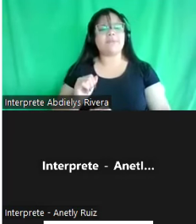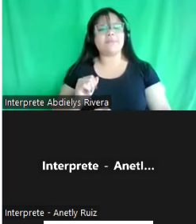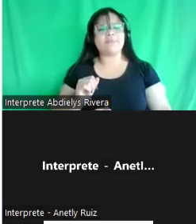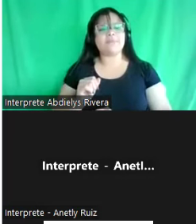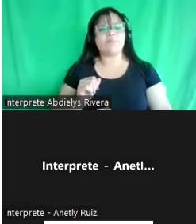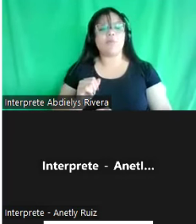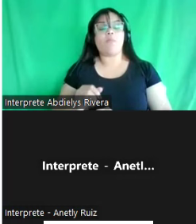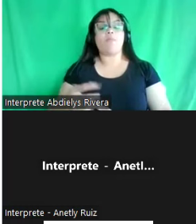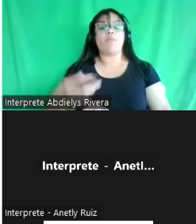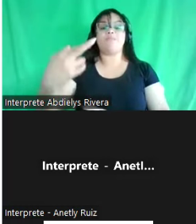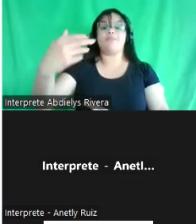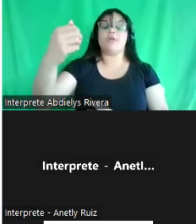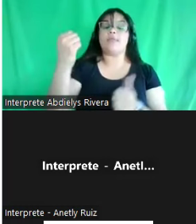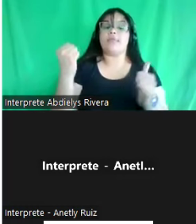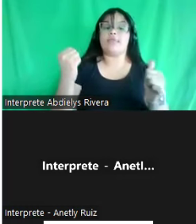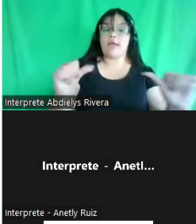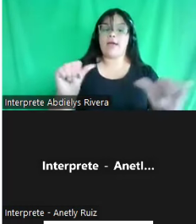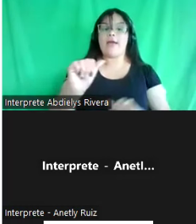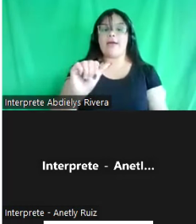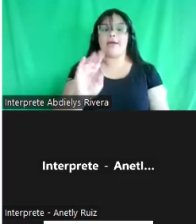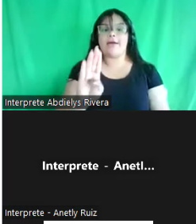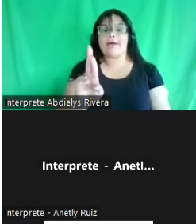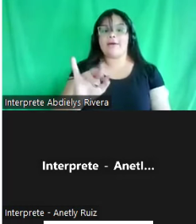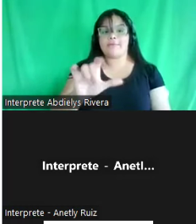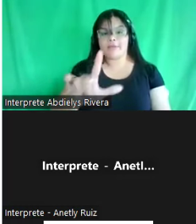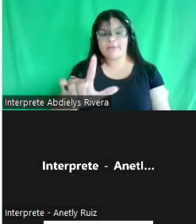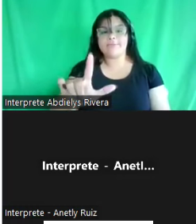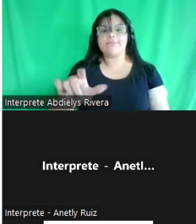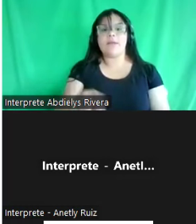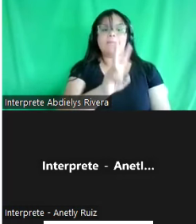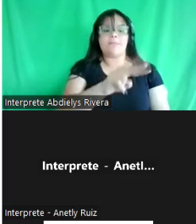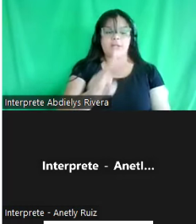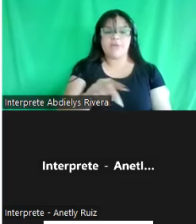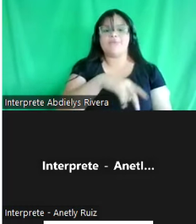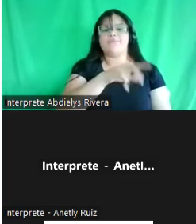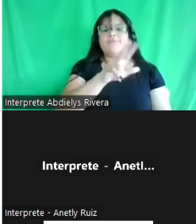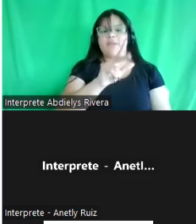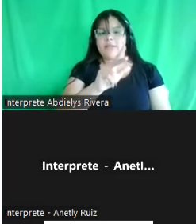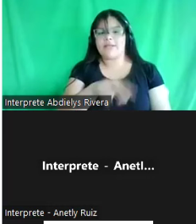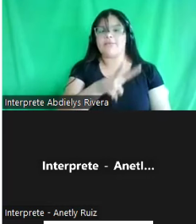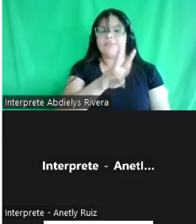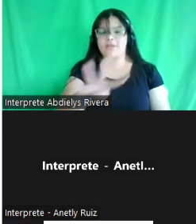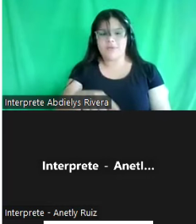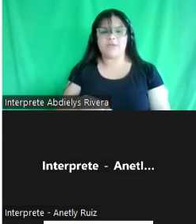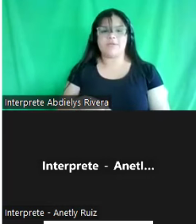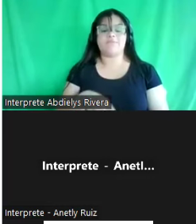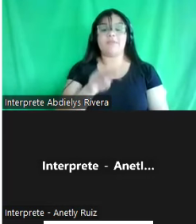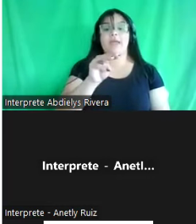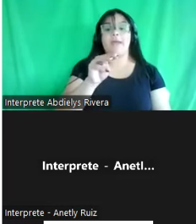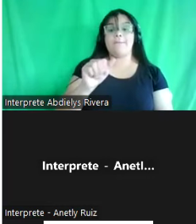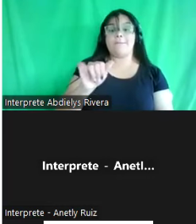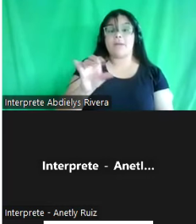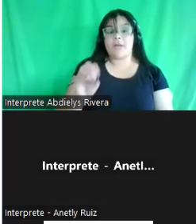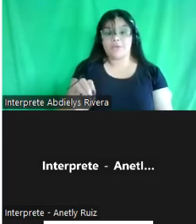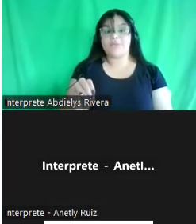de abril, el día 22, 23 y 24 de abril. En mayo estaremos conectando el día 16, perdón,